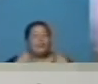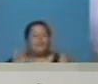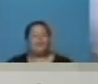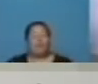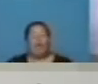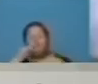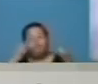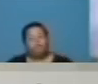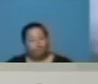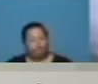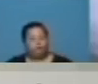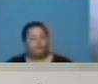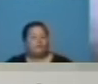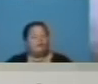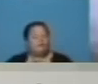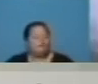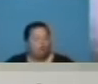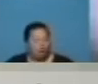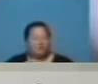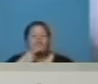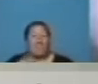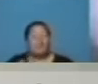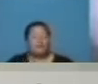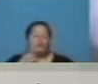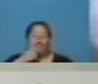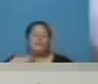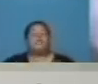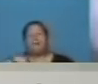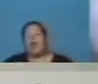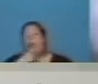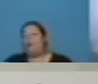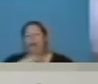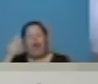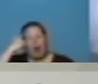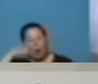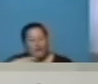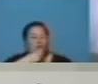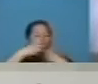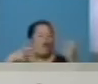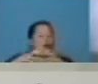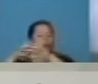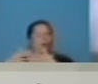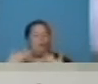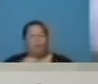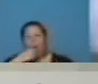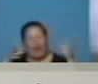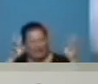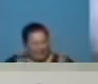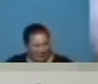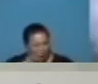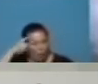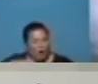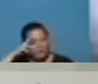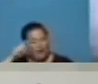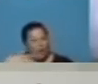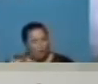o se define por la materia. Lo que han hecho es decir, bueno, ahora cualquier juez de cualquier fuero puede agarrar cualquier causa. Un juez penal